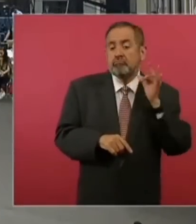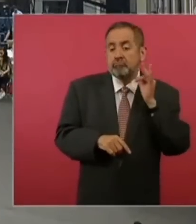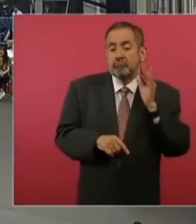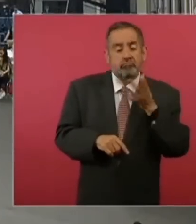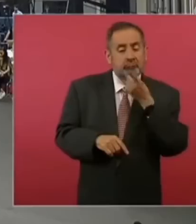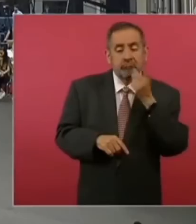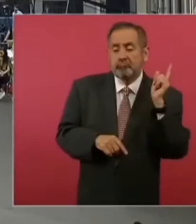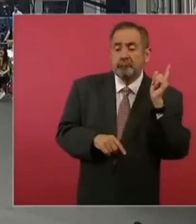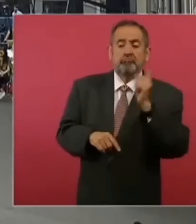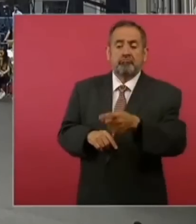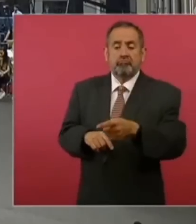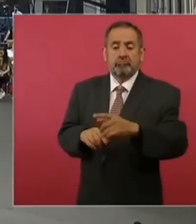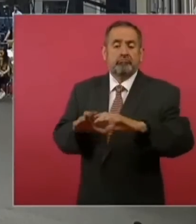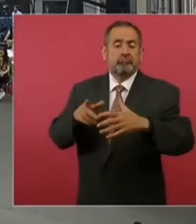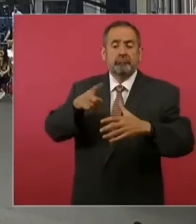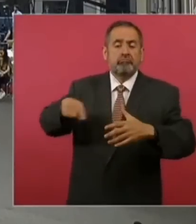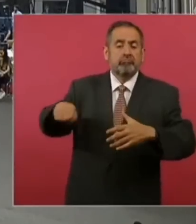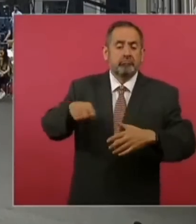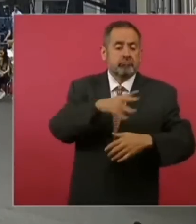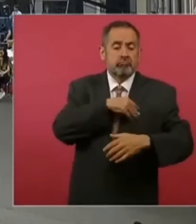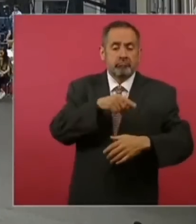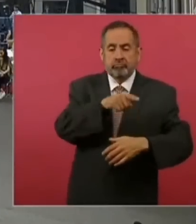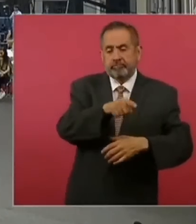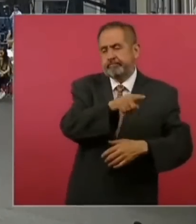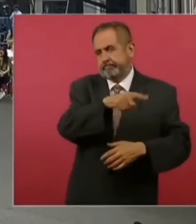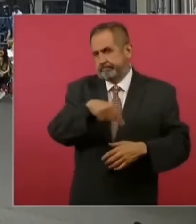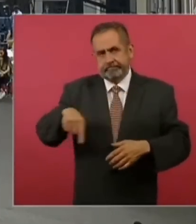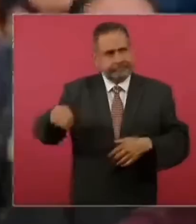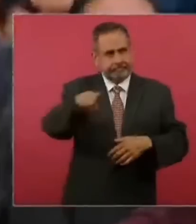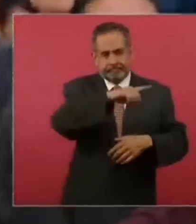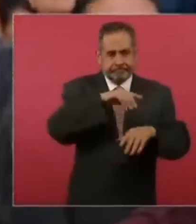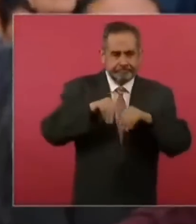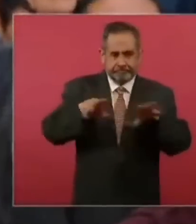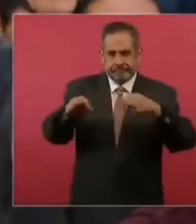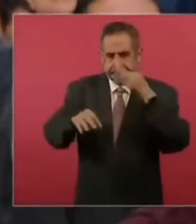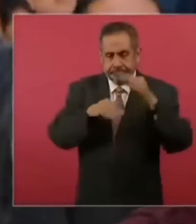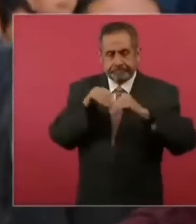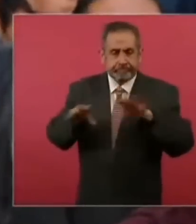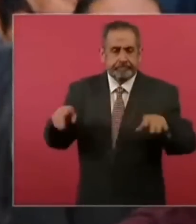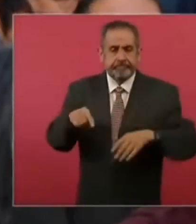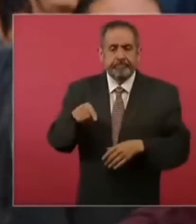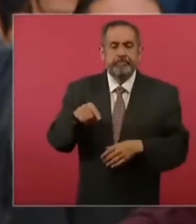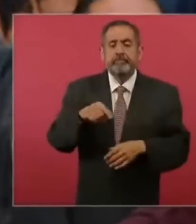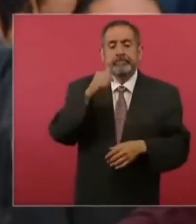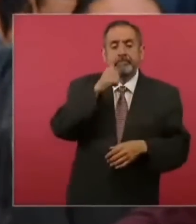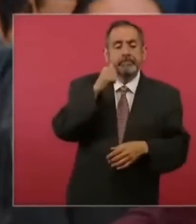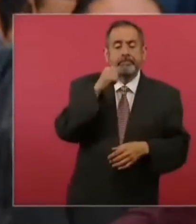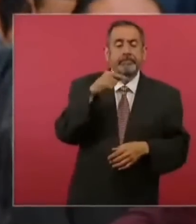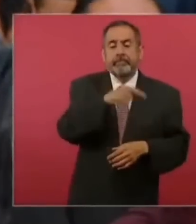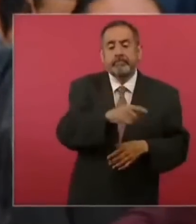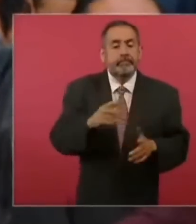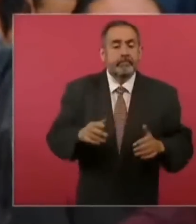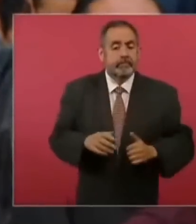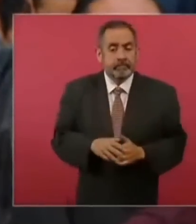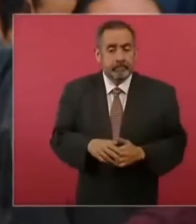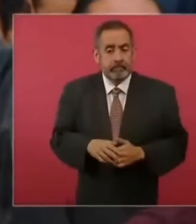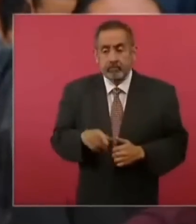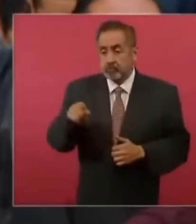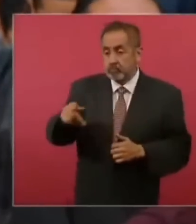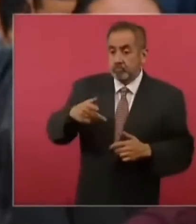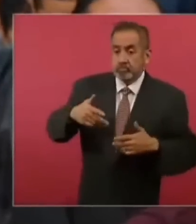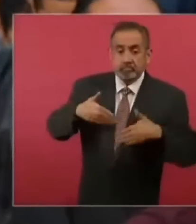Fiscalía General del Estado de Jalisco, no solamente a ellos, sino a todos los familiares de desaparecidos, es que si